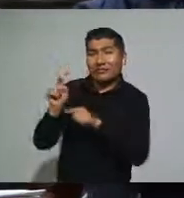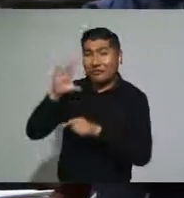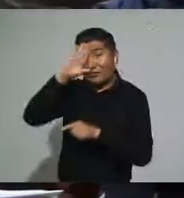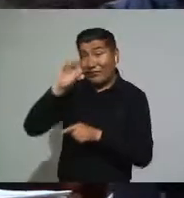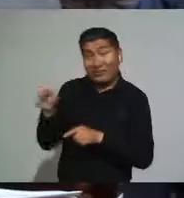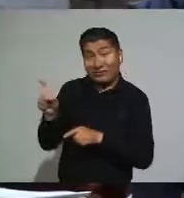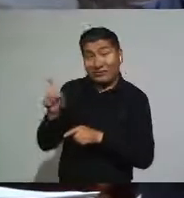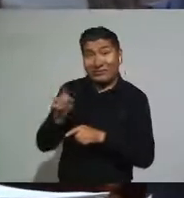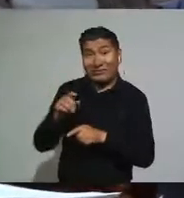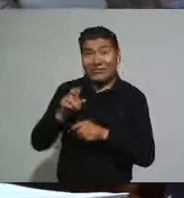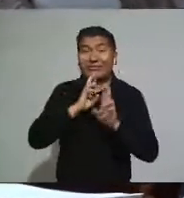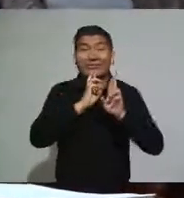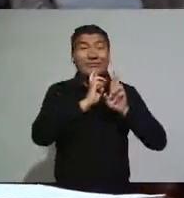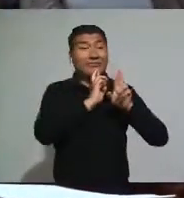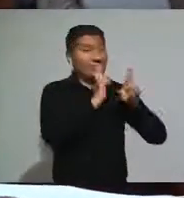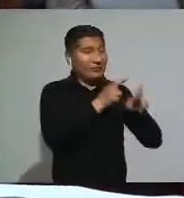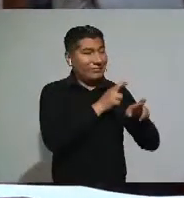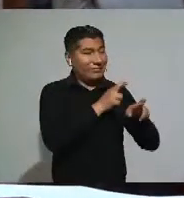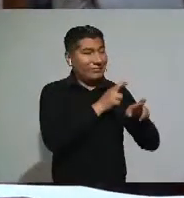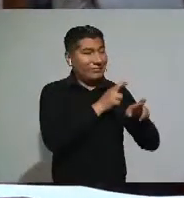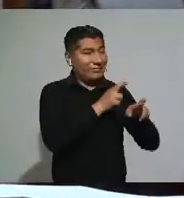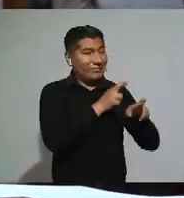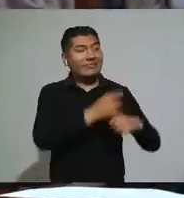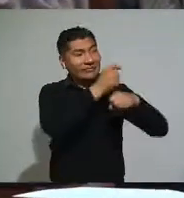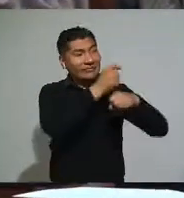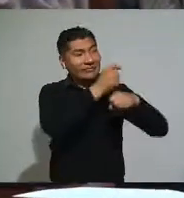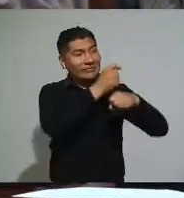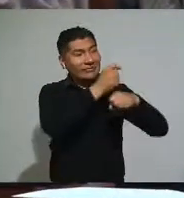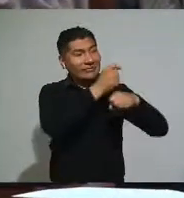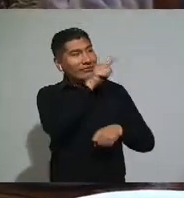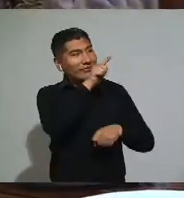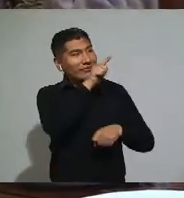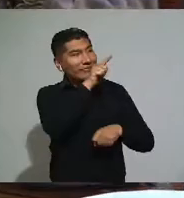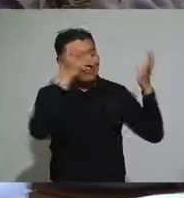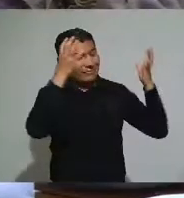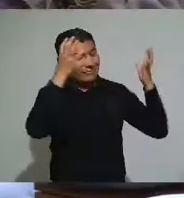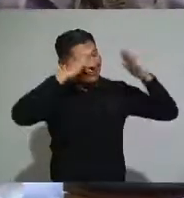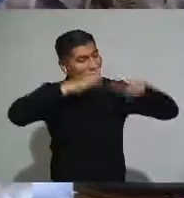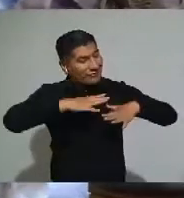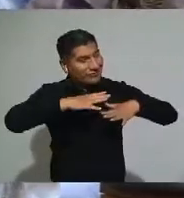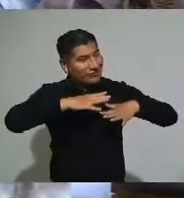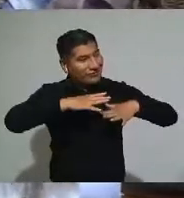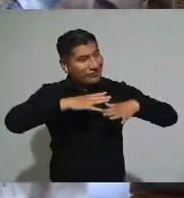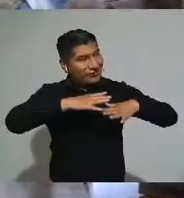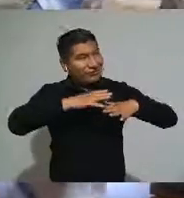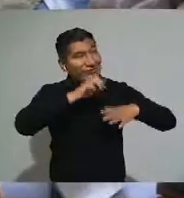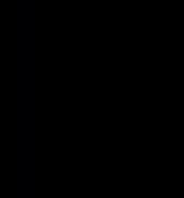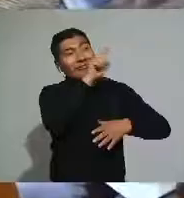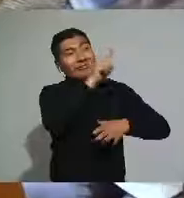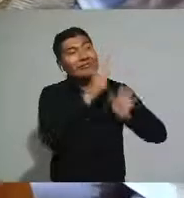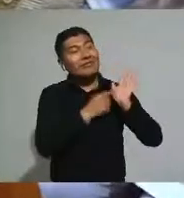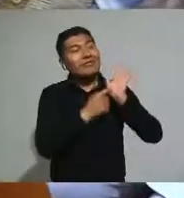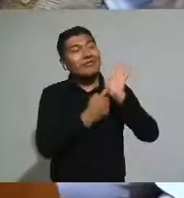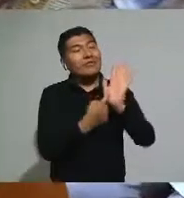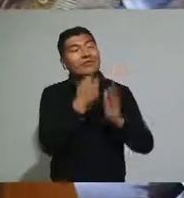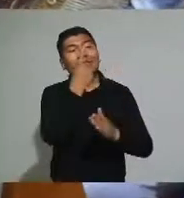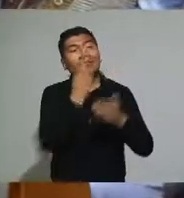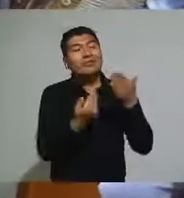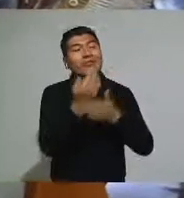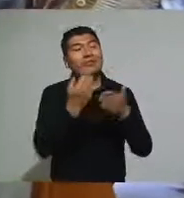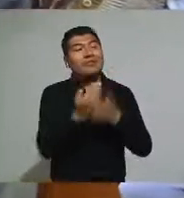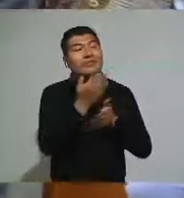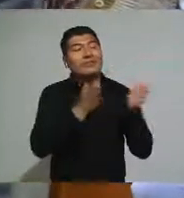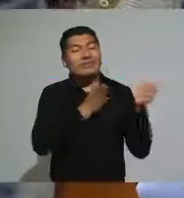Akiva respondió: el templo está destruido y nos muestra un nuevo